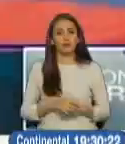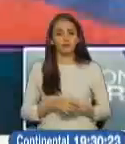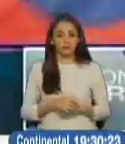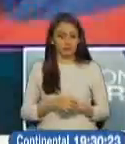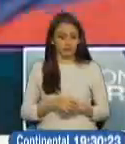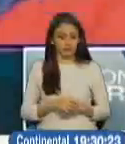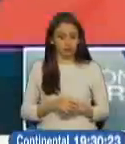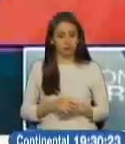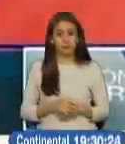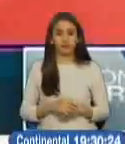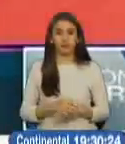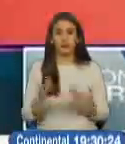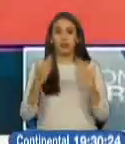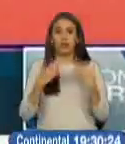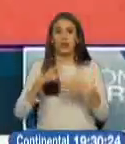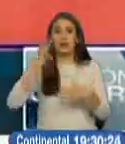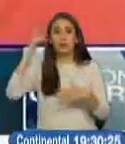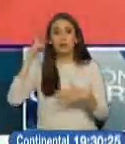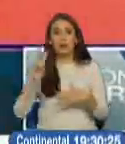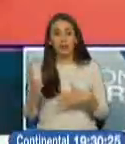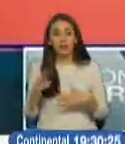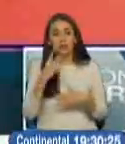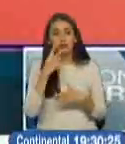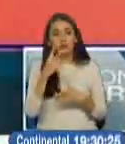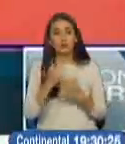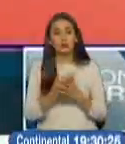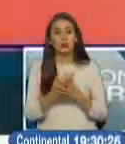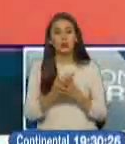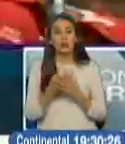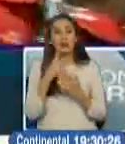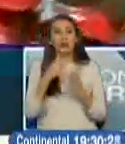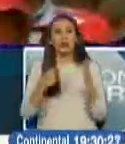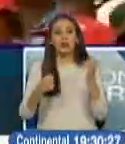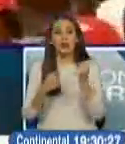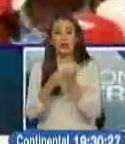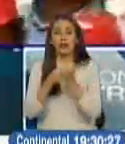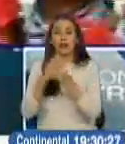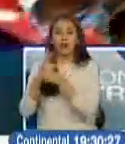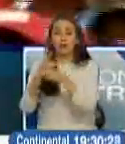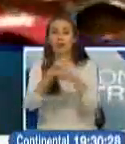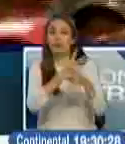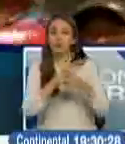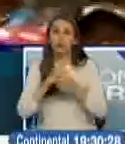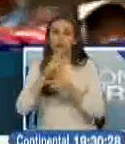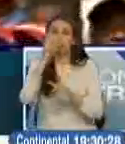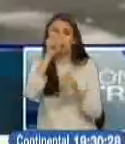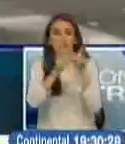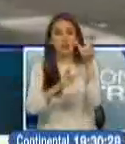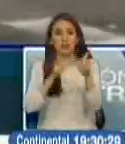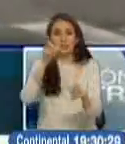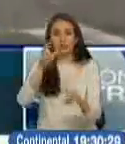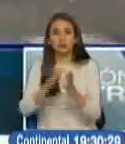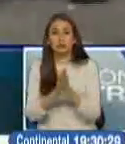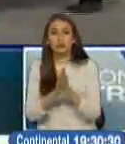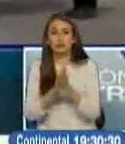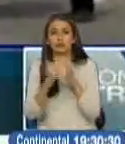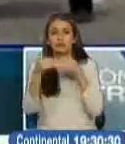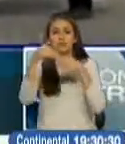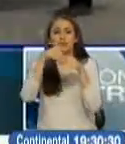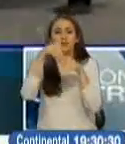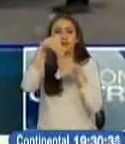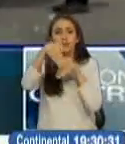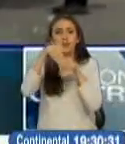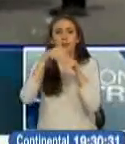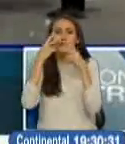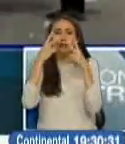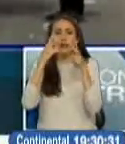En Venezuela, el Tribunal Supremo de Justicia instó a las autoridades locales a garantizar la seguridad de los habitantes frente a los constantes ataques